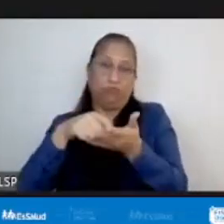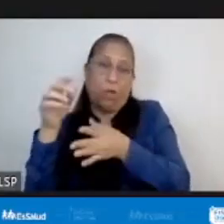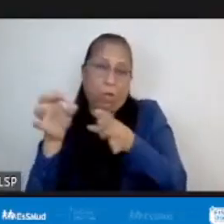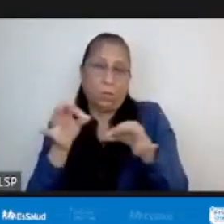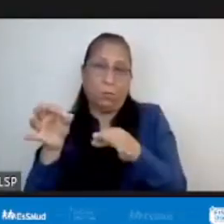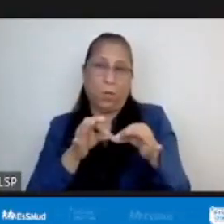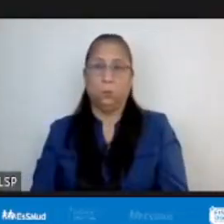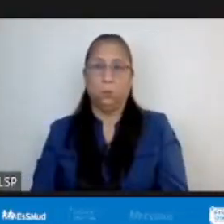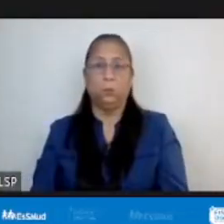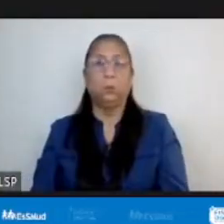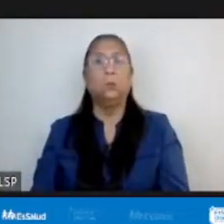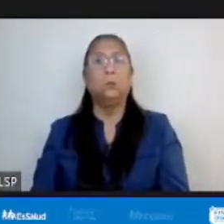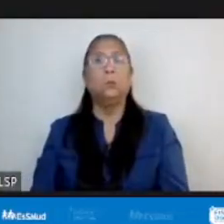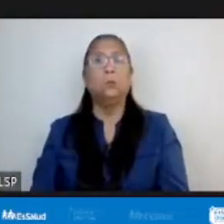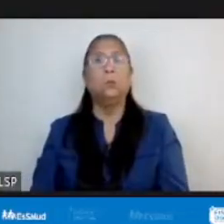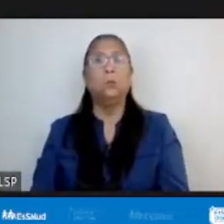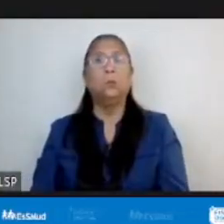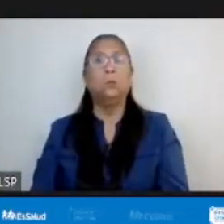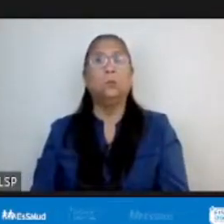simple.